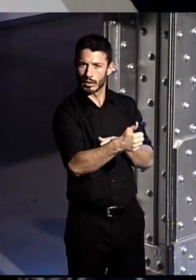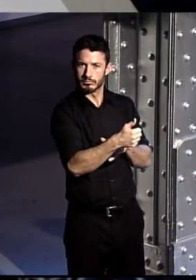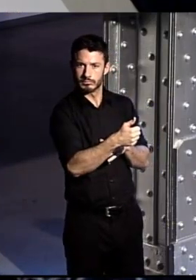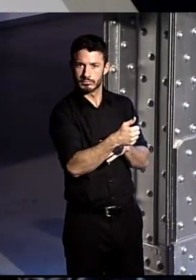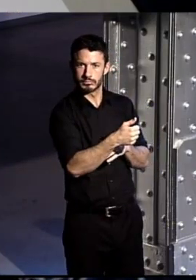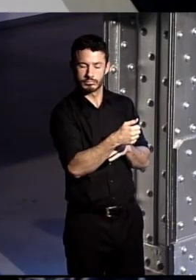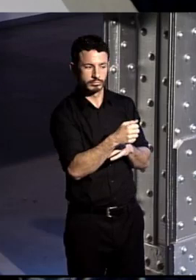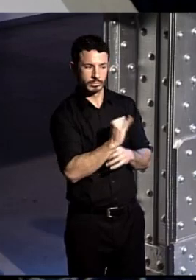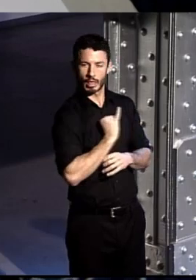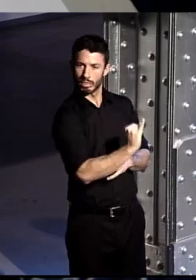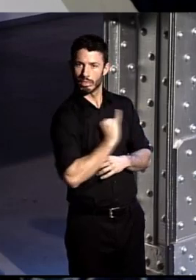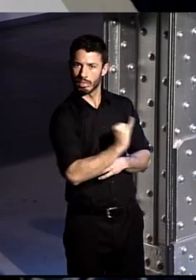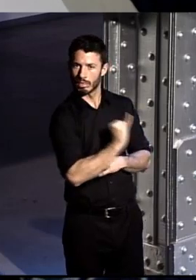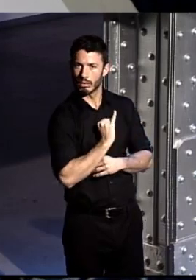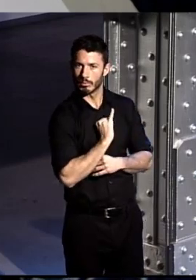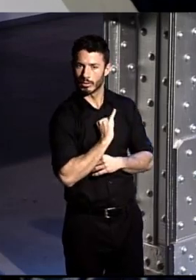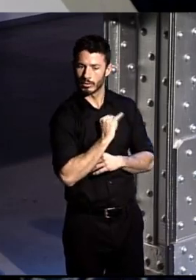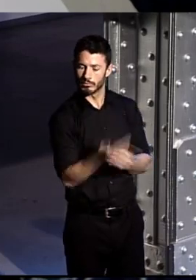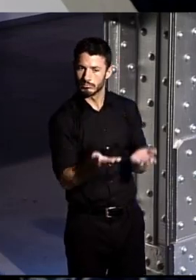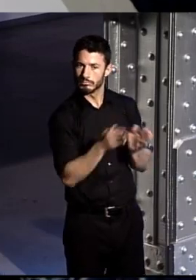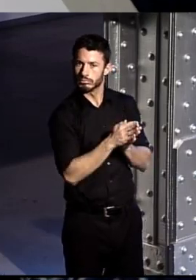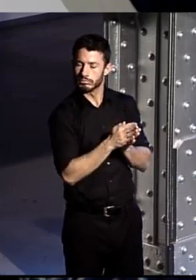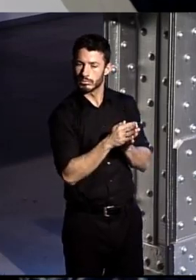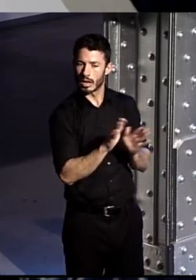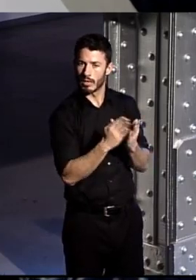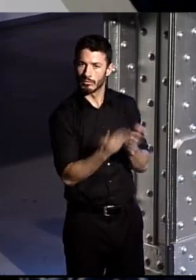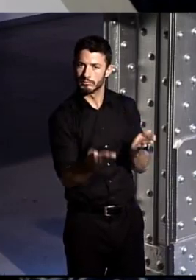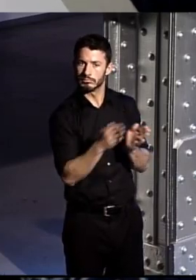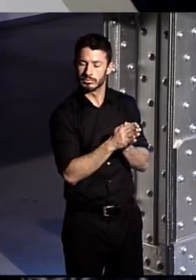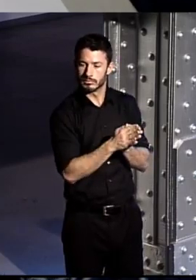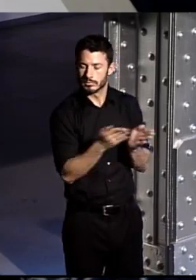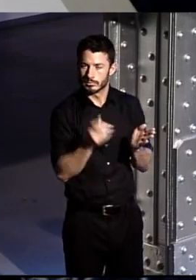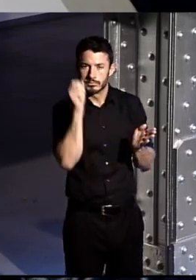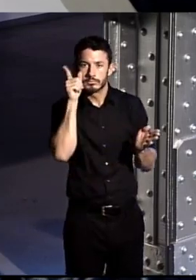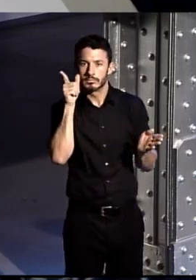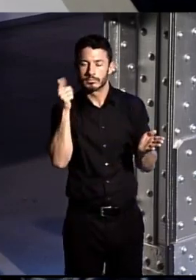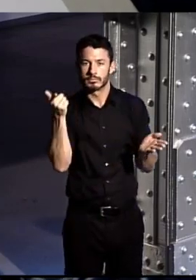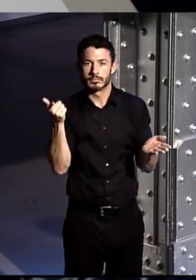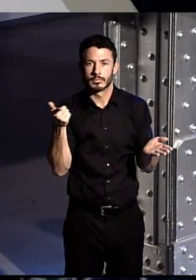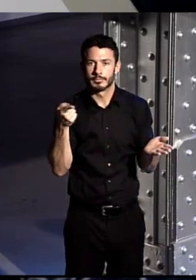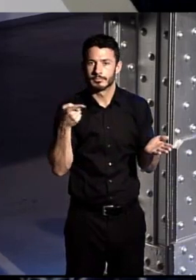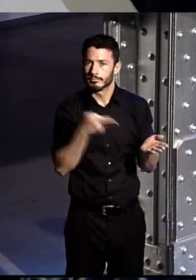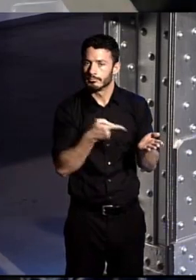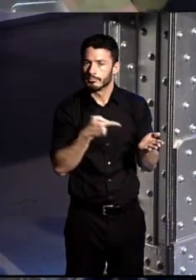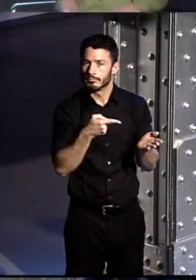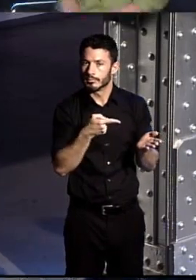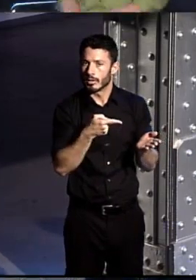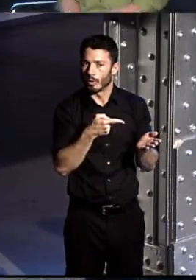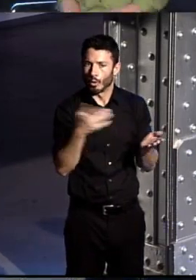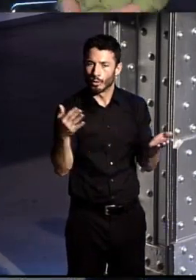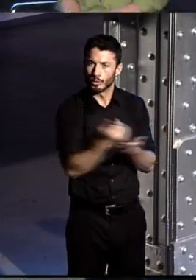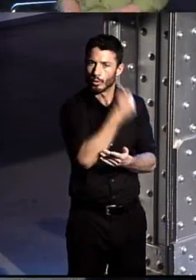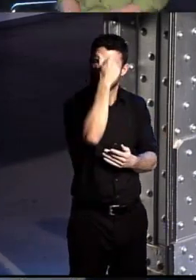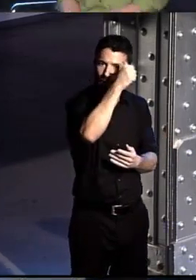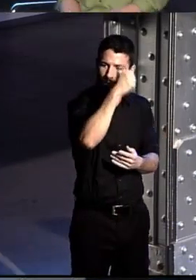pero cómo al cerrar el libro me daba cuenta de que el héroe era masculino y que